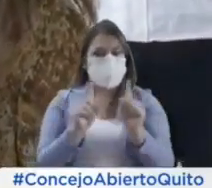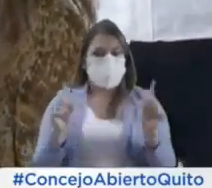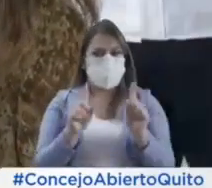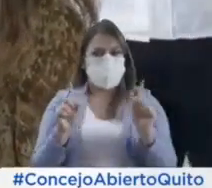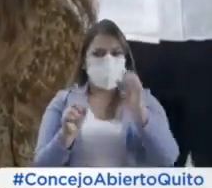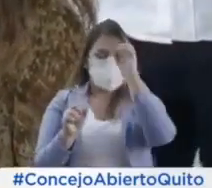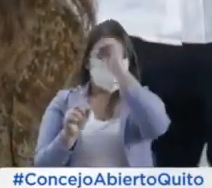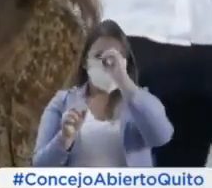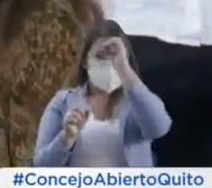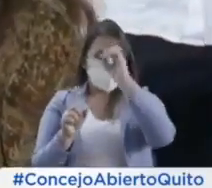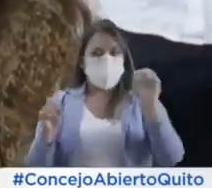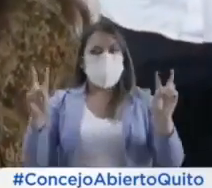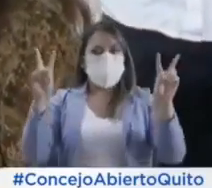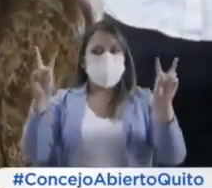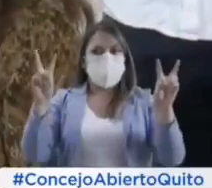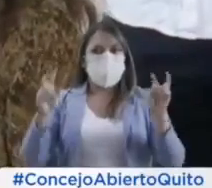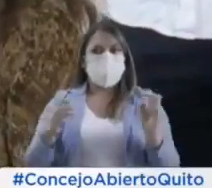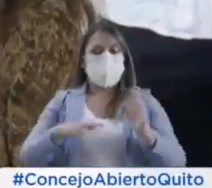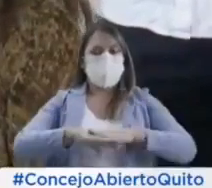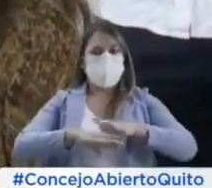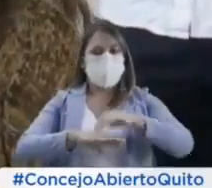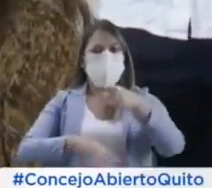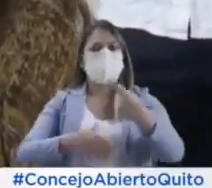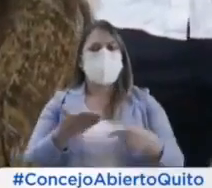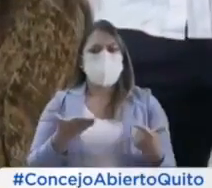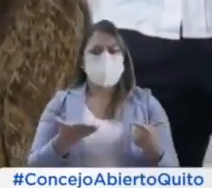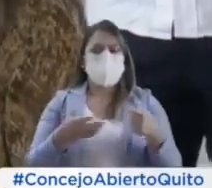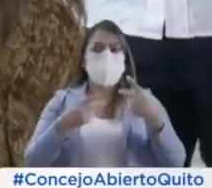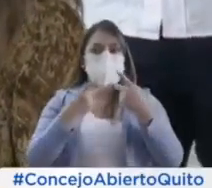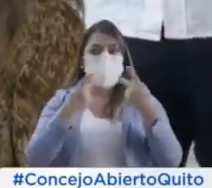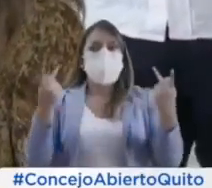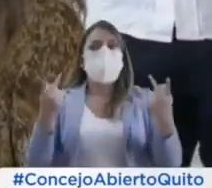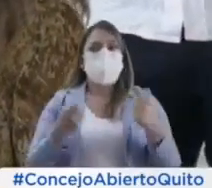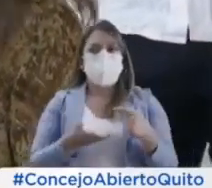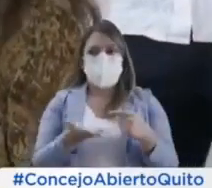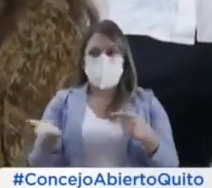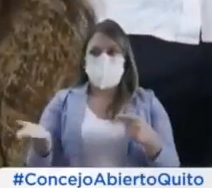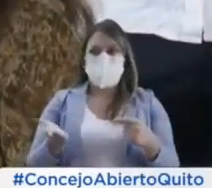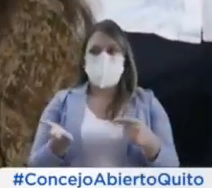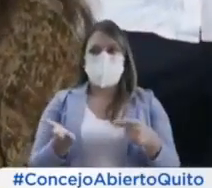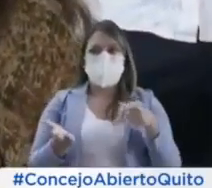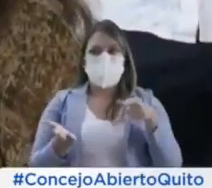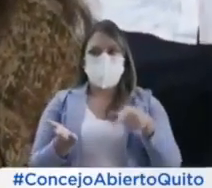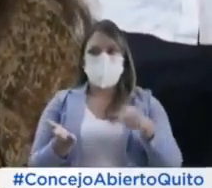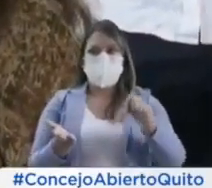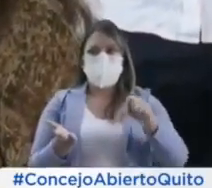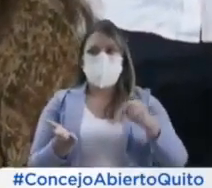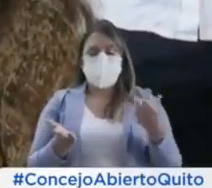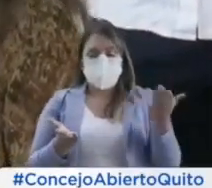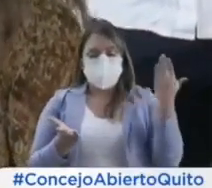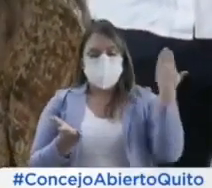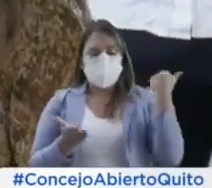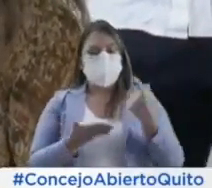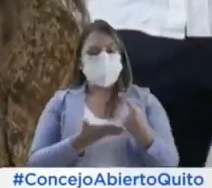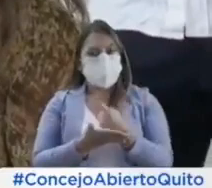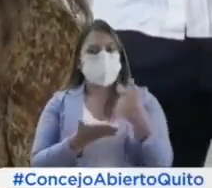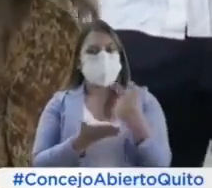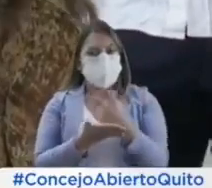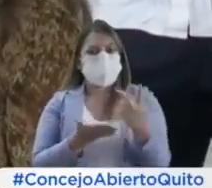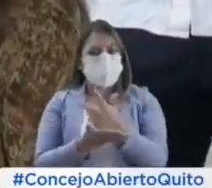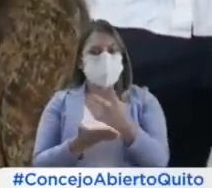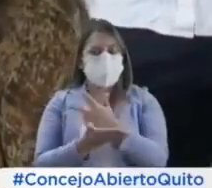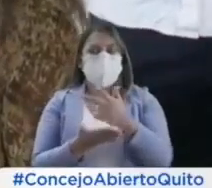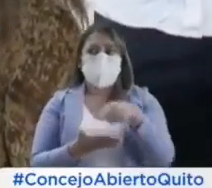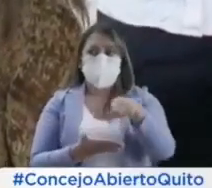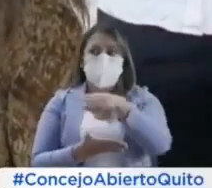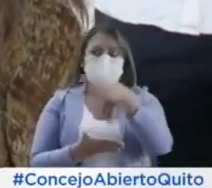criterio sobre los hechos de dominio público que han marcado las últimas semanas de esta administración